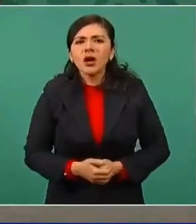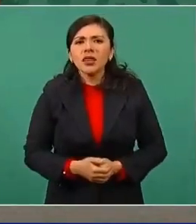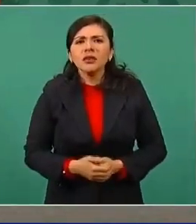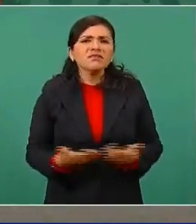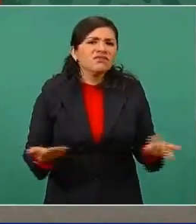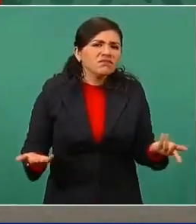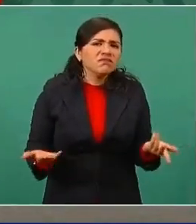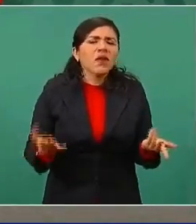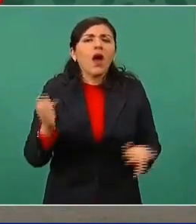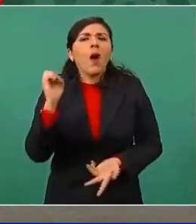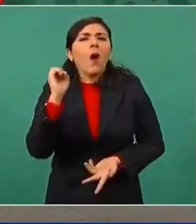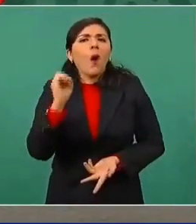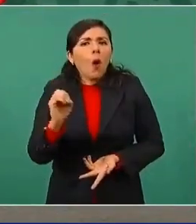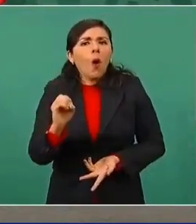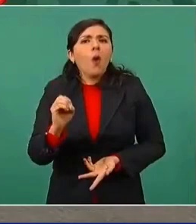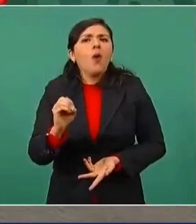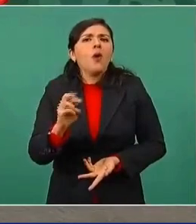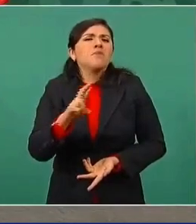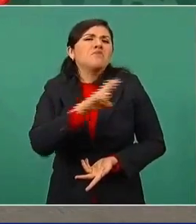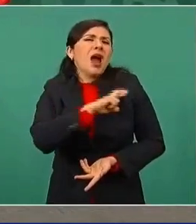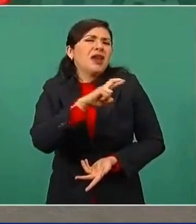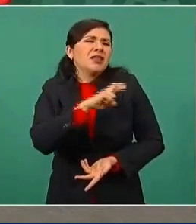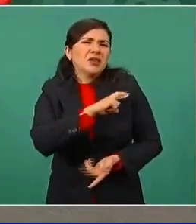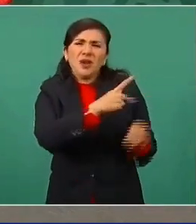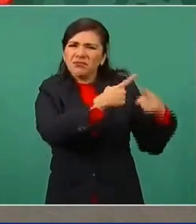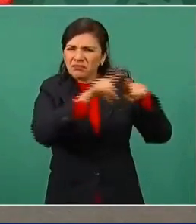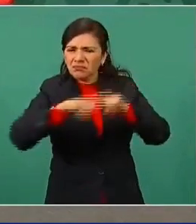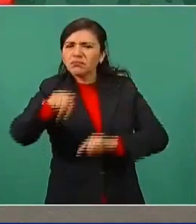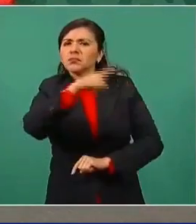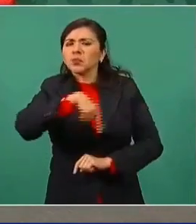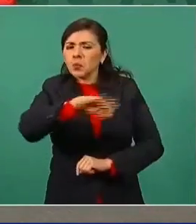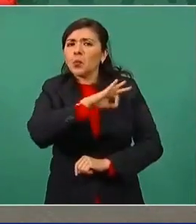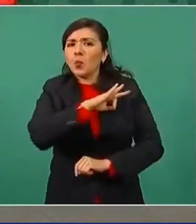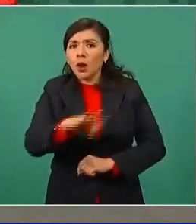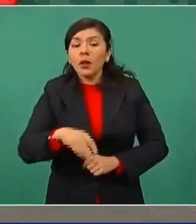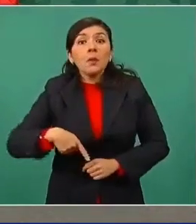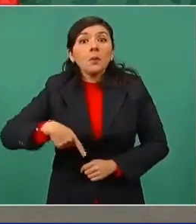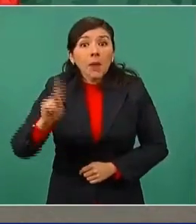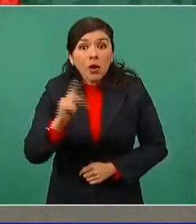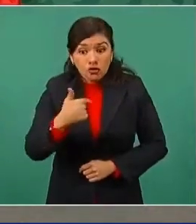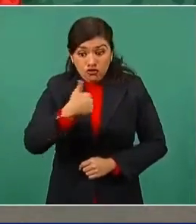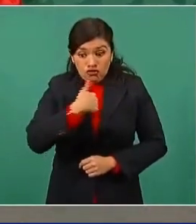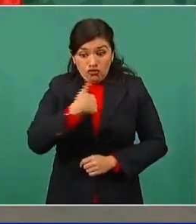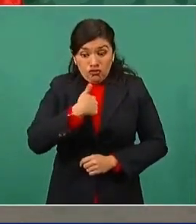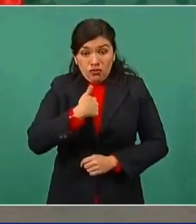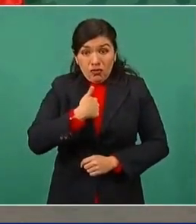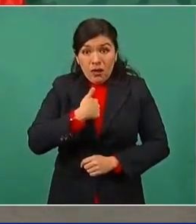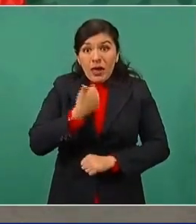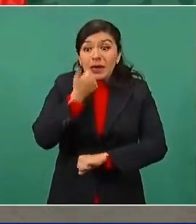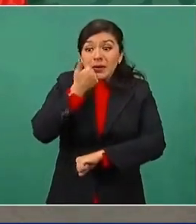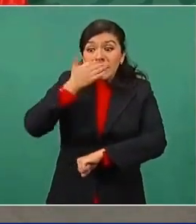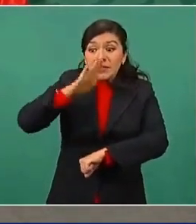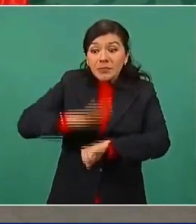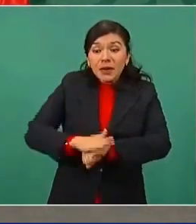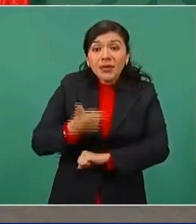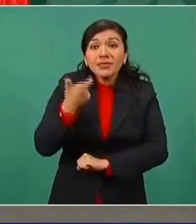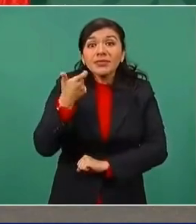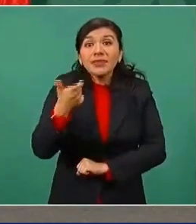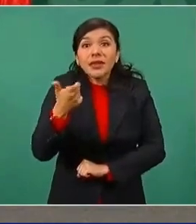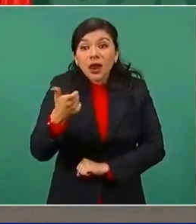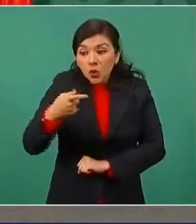o por los particulares, pero nosotros administramos dinero de todos los